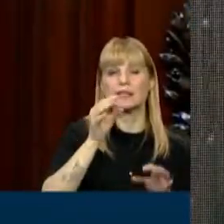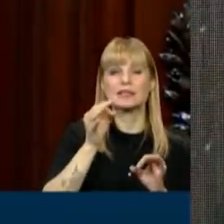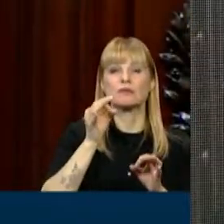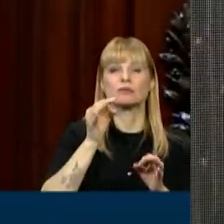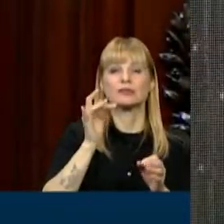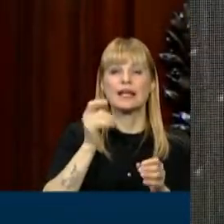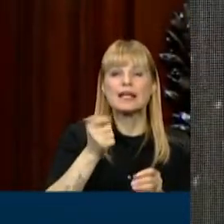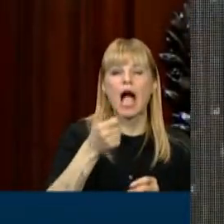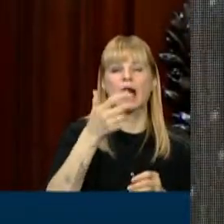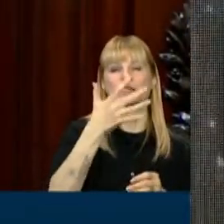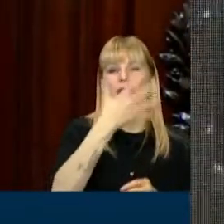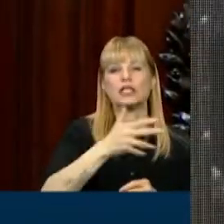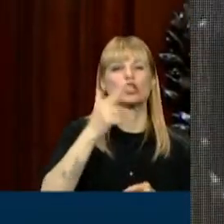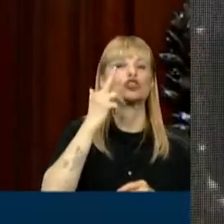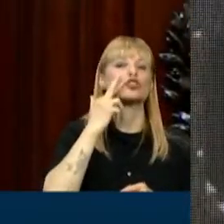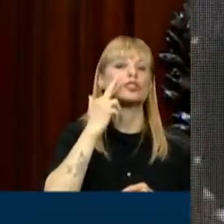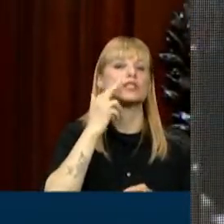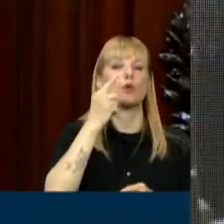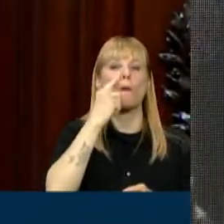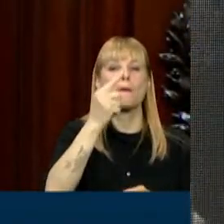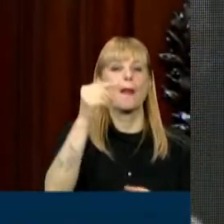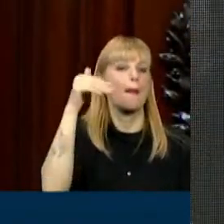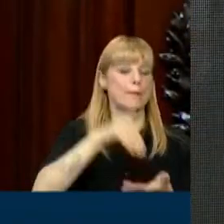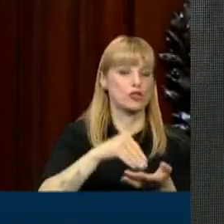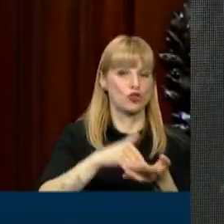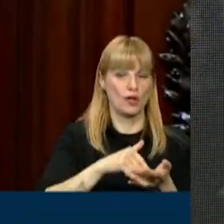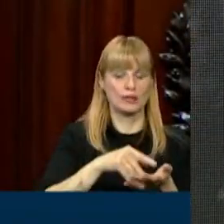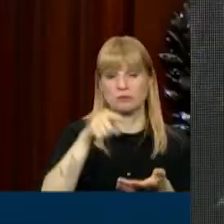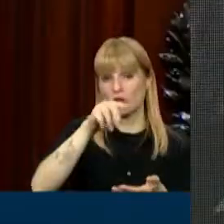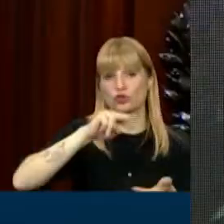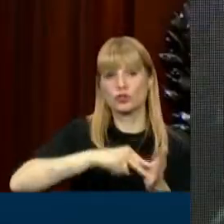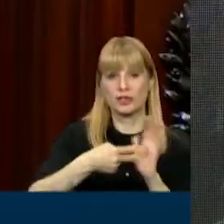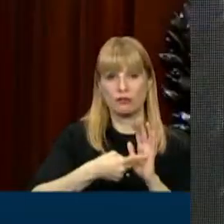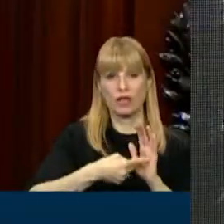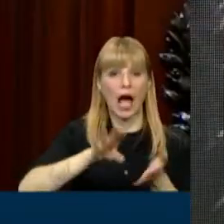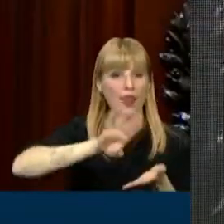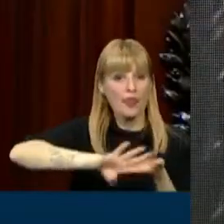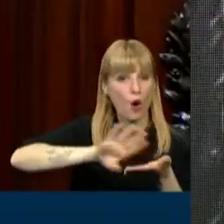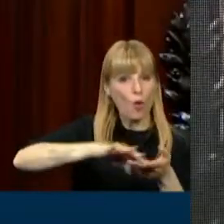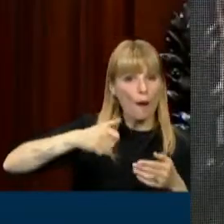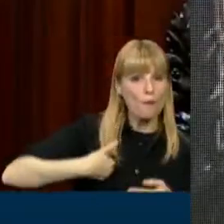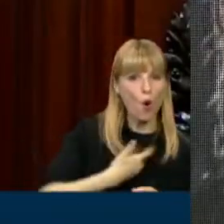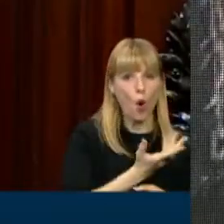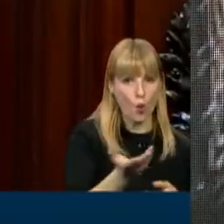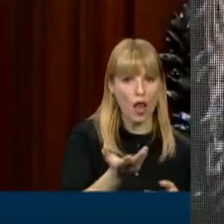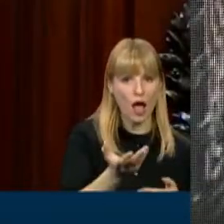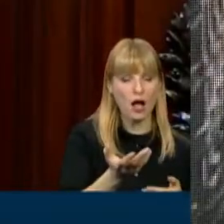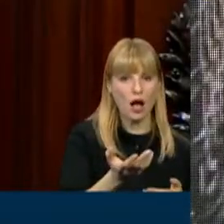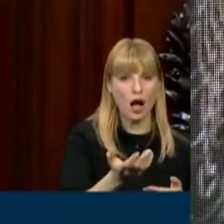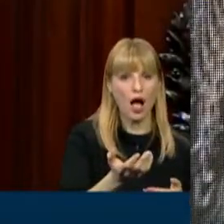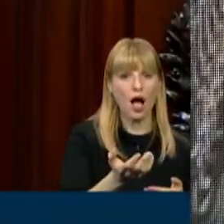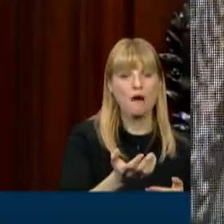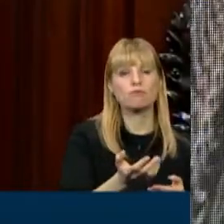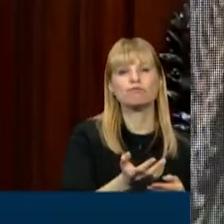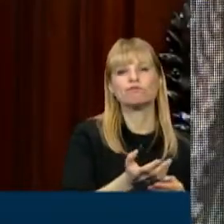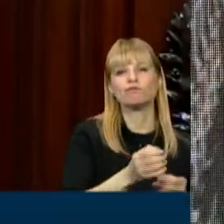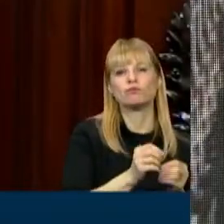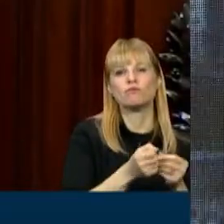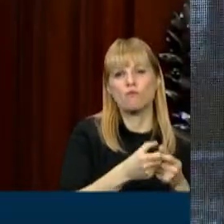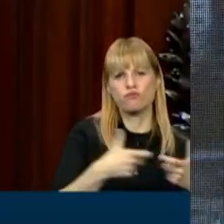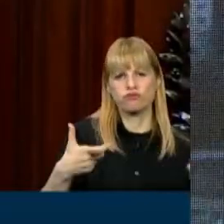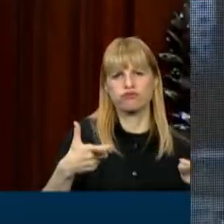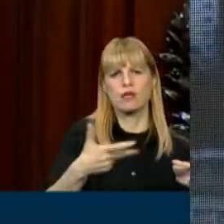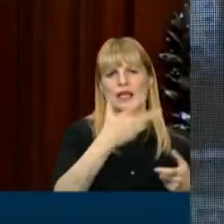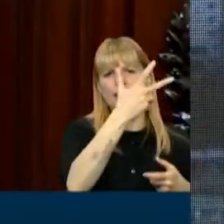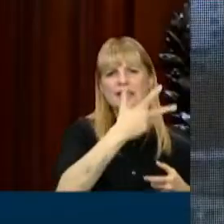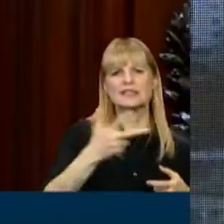la hemos visto con muy pocas intervenciones en algún que otro acto, pero la verdad es que no habla y Caputo absolutamente no. Nada. Entonces,